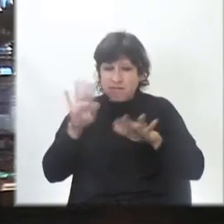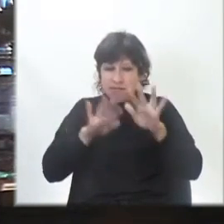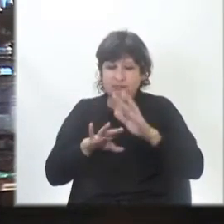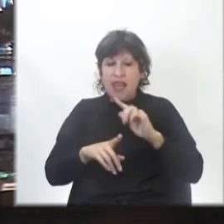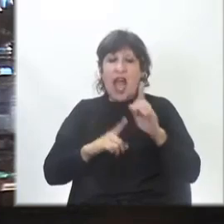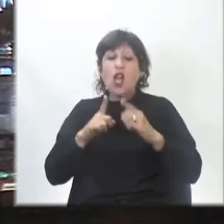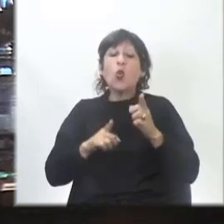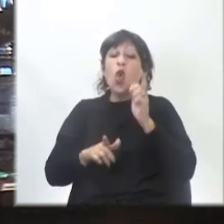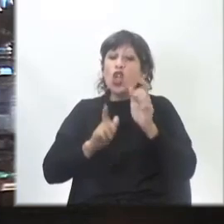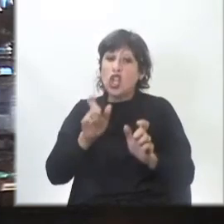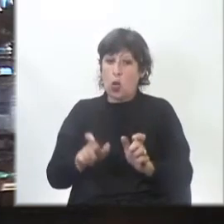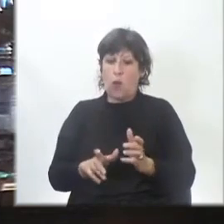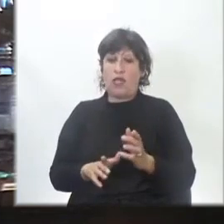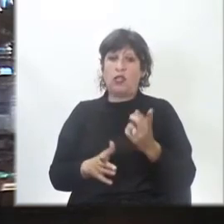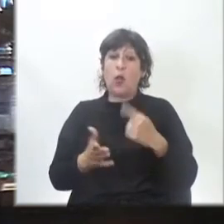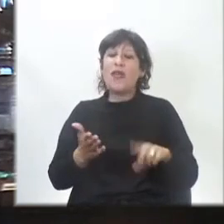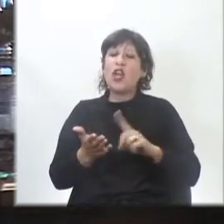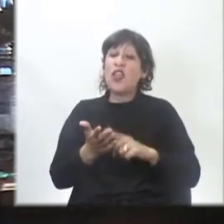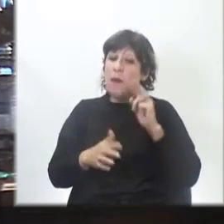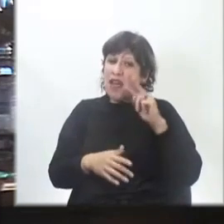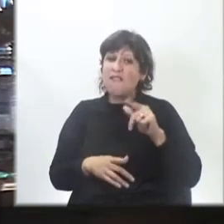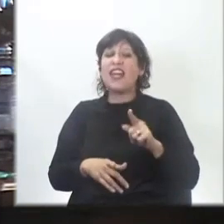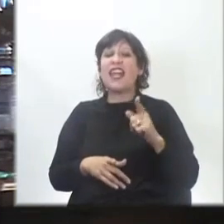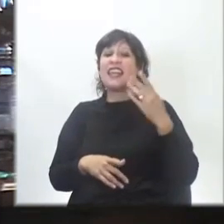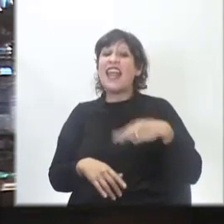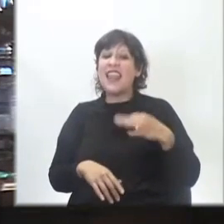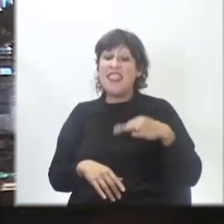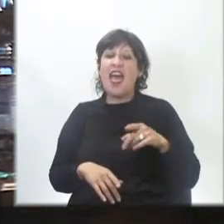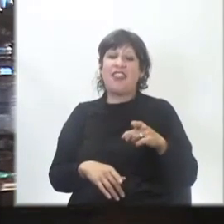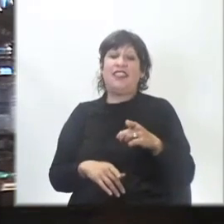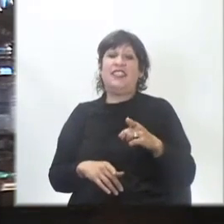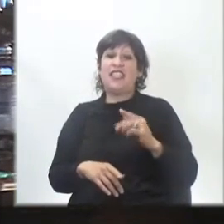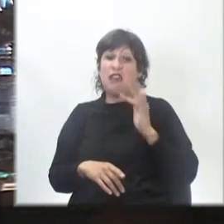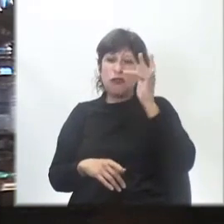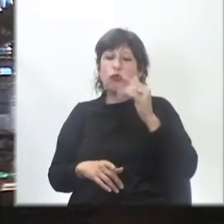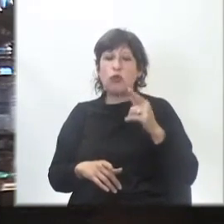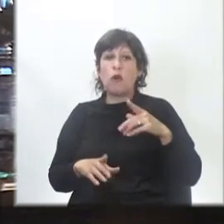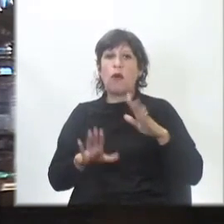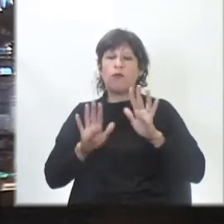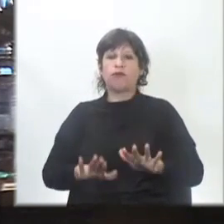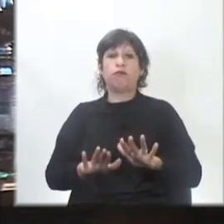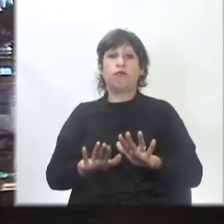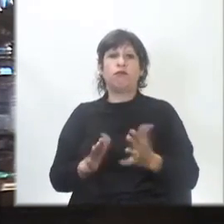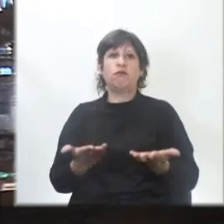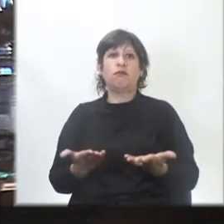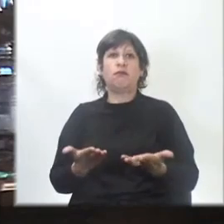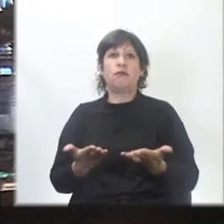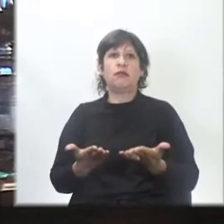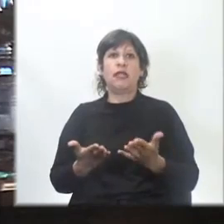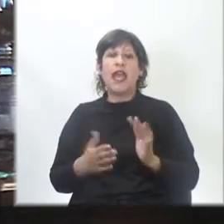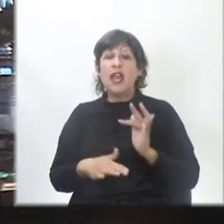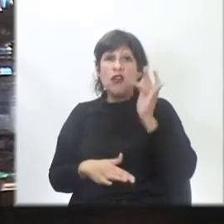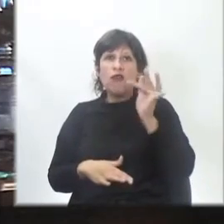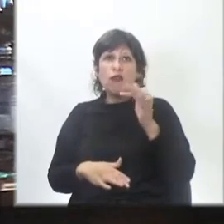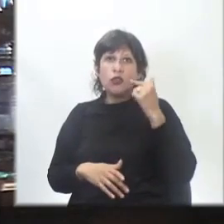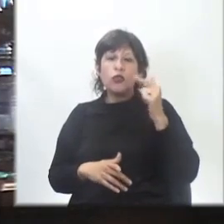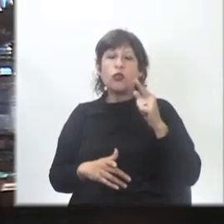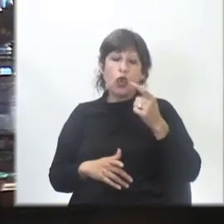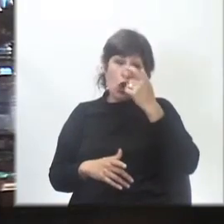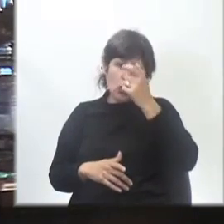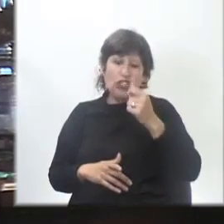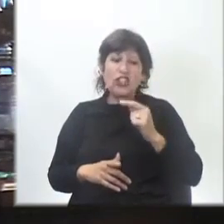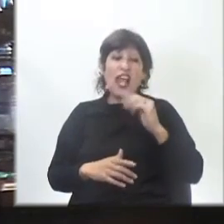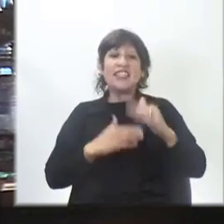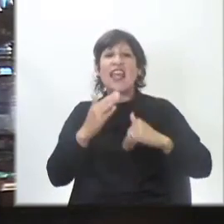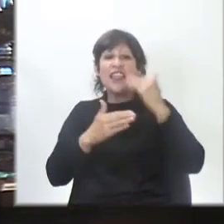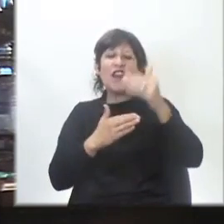de los argumentos. Pero además es ver la realidad y el futuro congelado. El futuro de la ciencia y de los